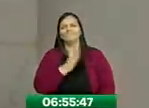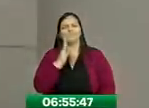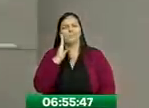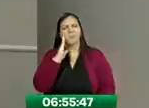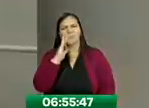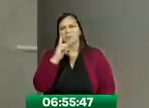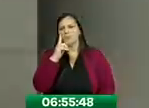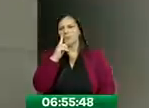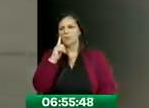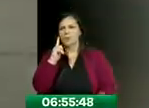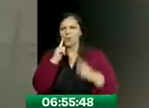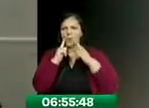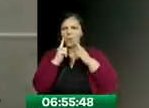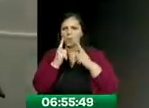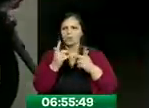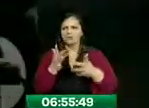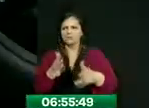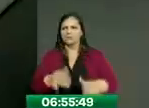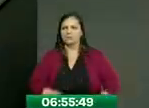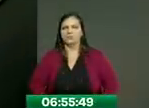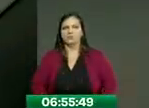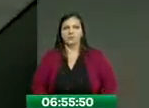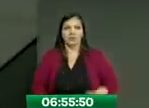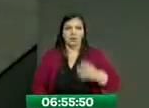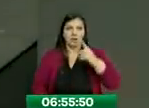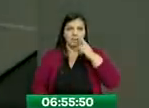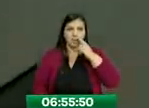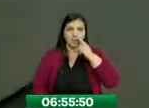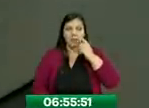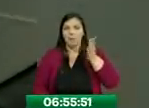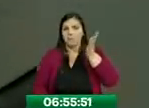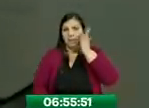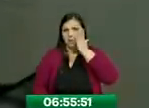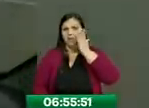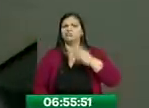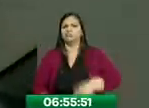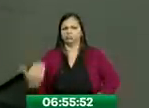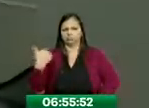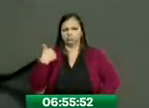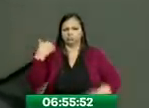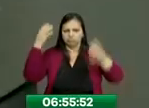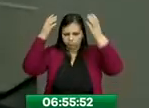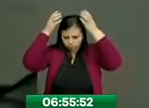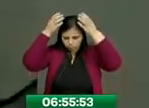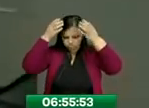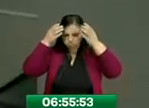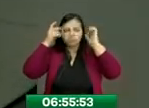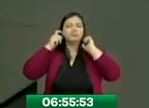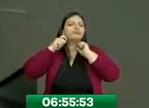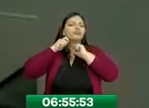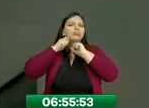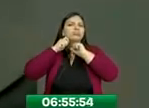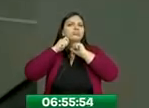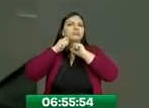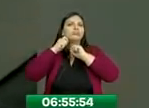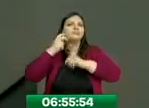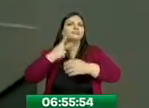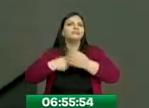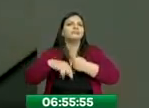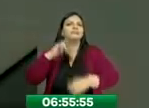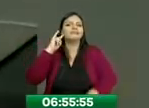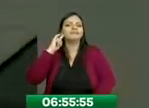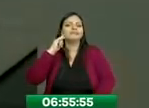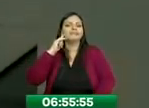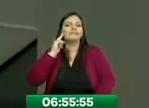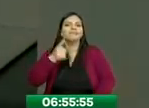grande. Ahí está, mira, los dos con cascos y en medio está una niña prácticamente de pie, me parece, que obviamente